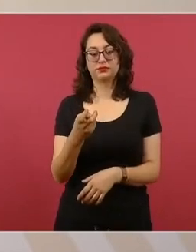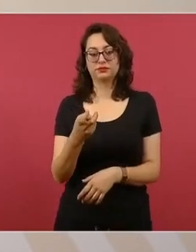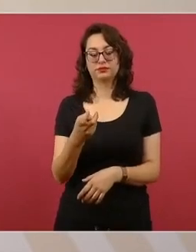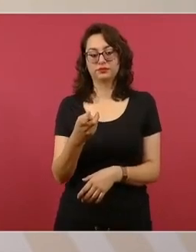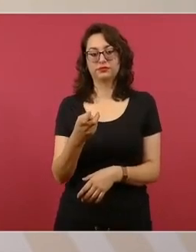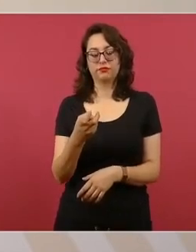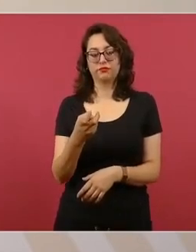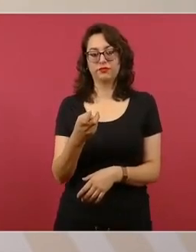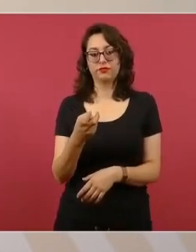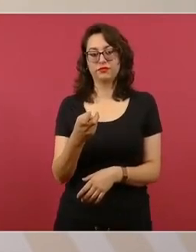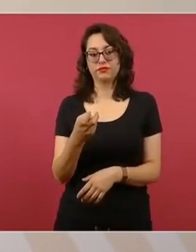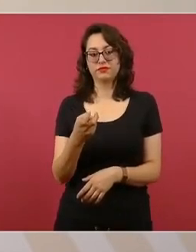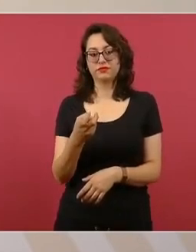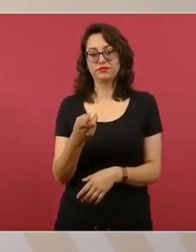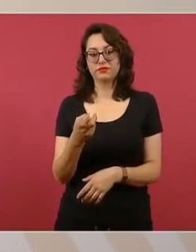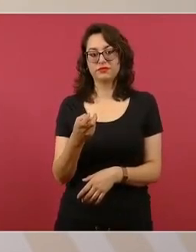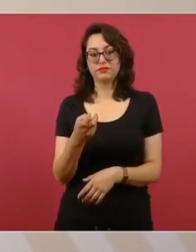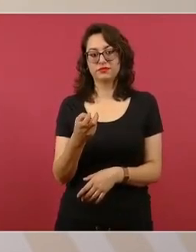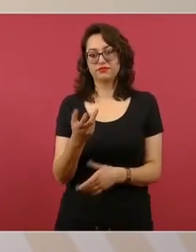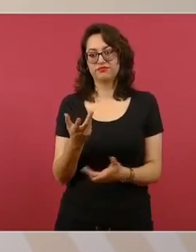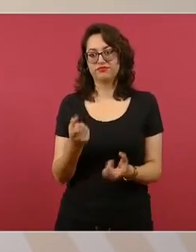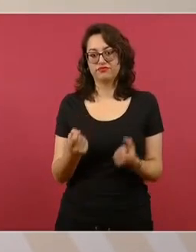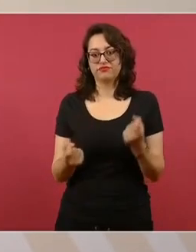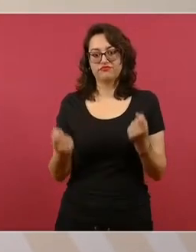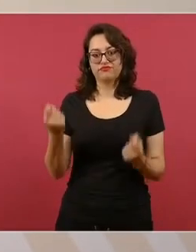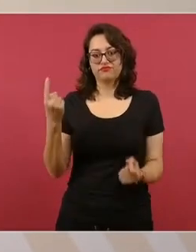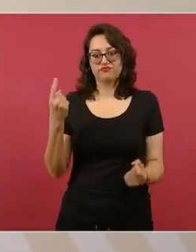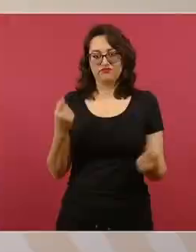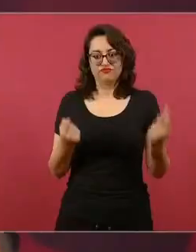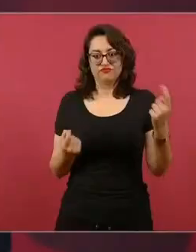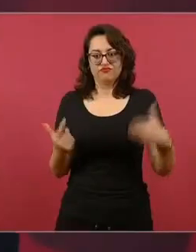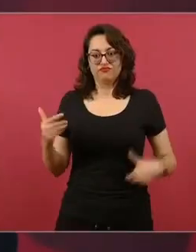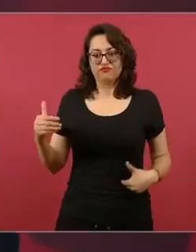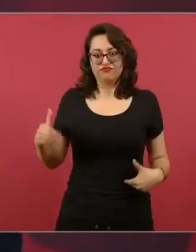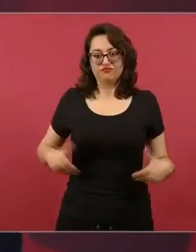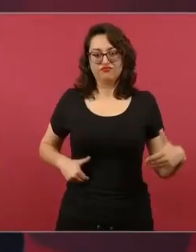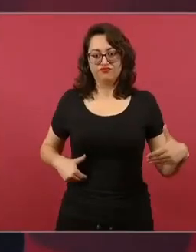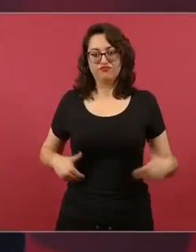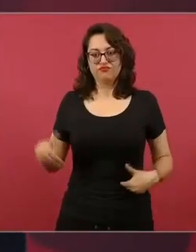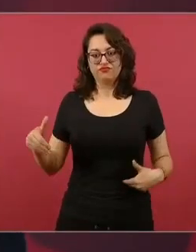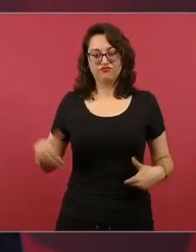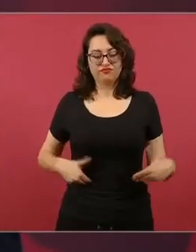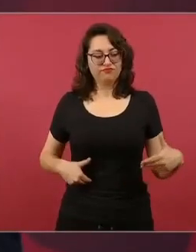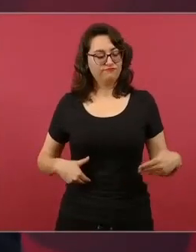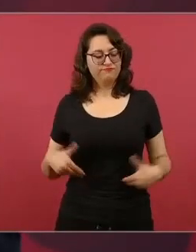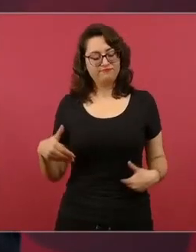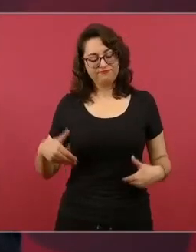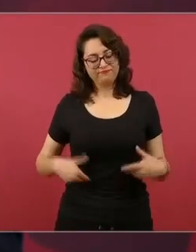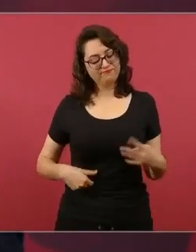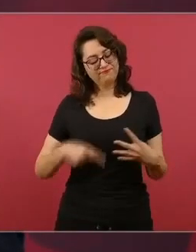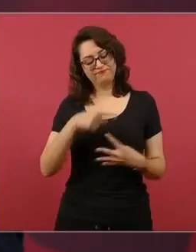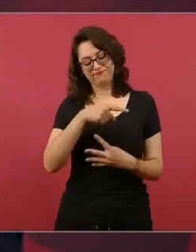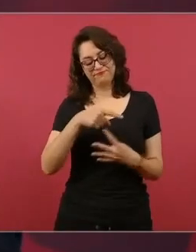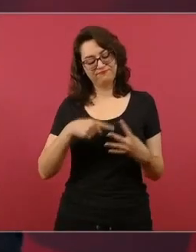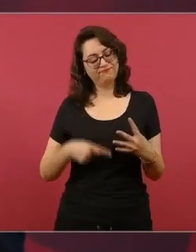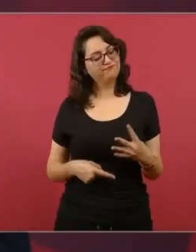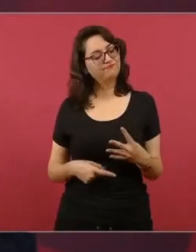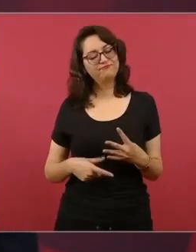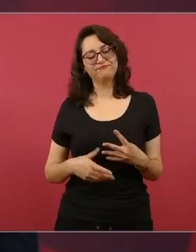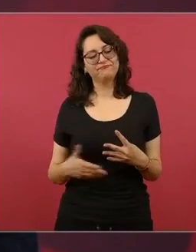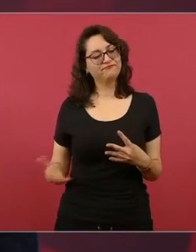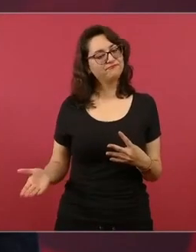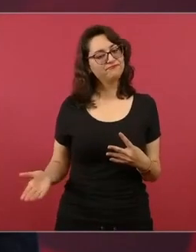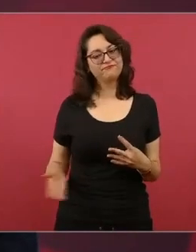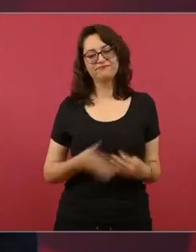de algunos, pues es que ya no se permite la evasión